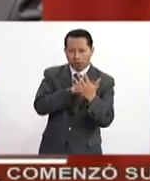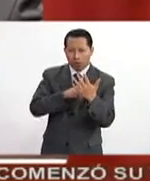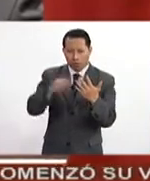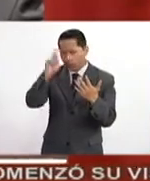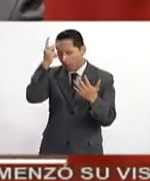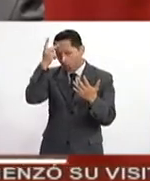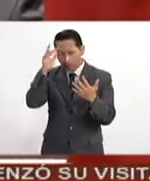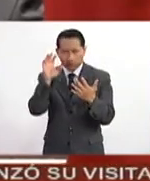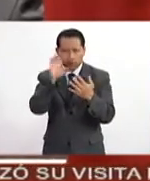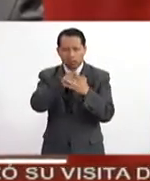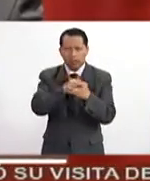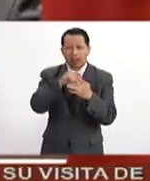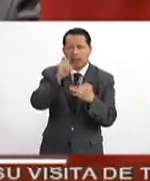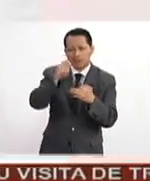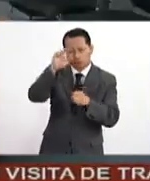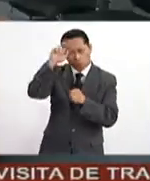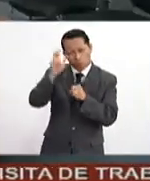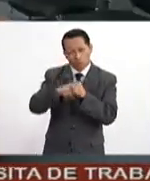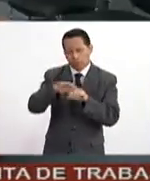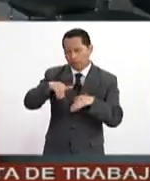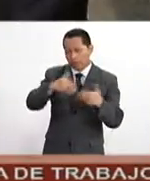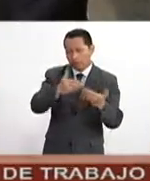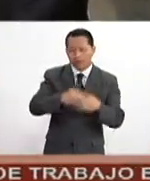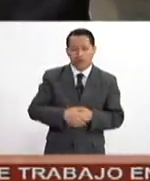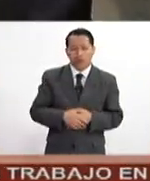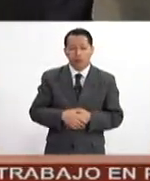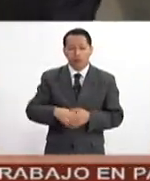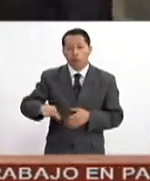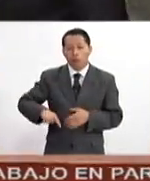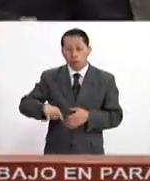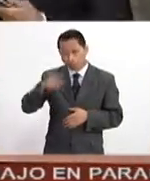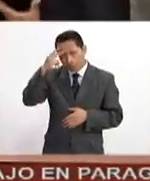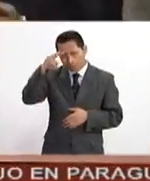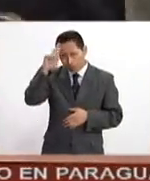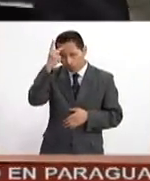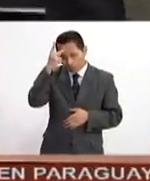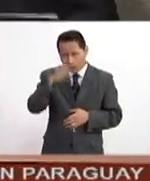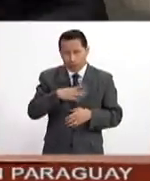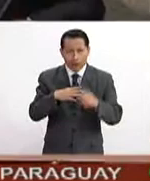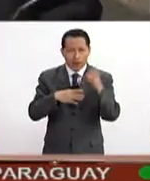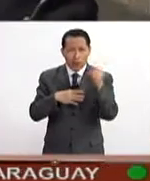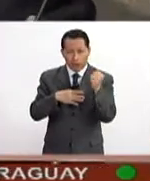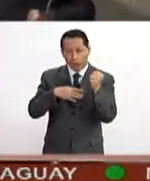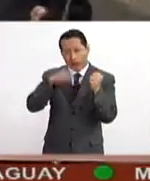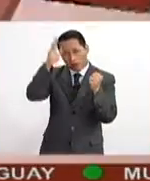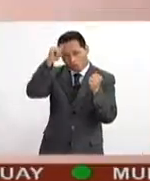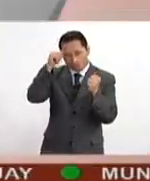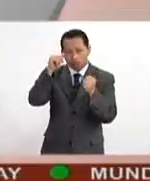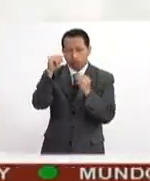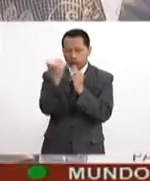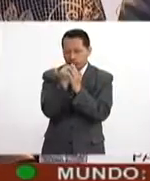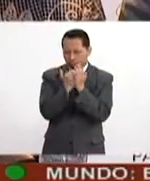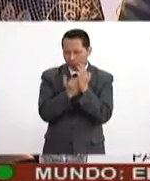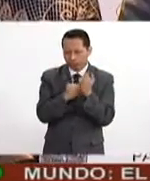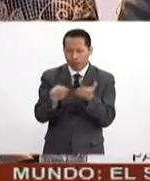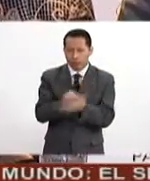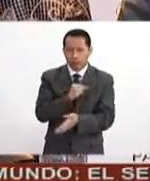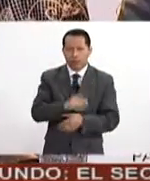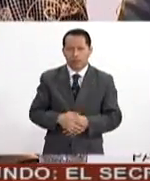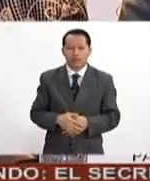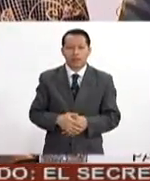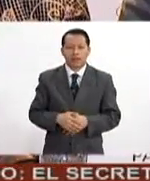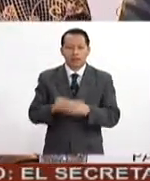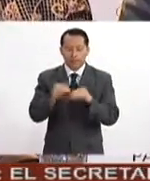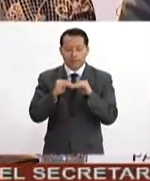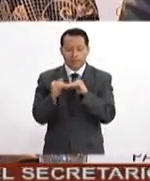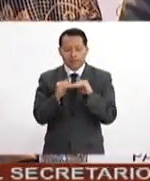tiene fuera de Europa. Los gobiernos de México y Polonia firman 9 acuerdos bilaterales. La